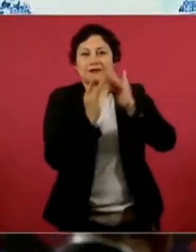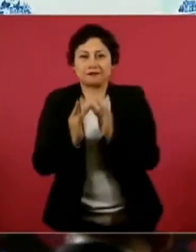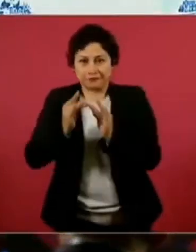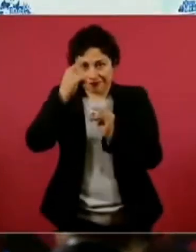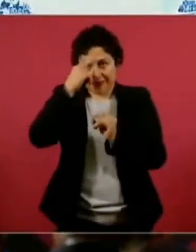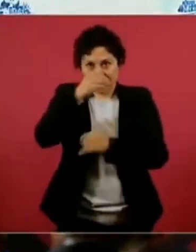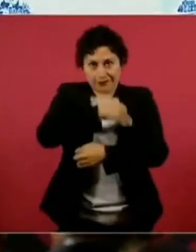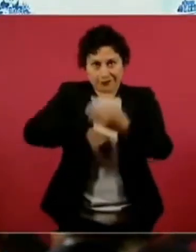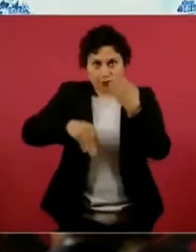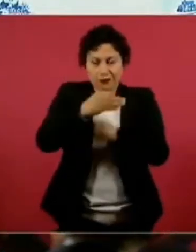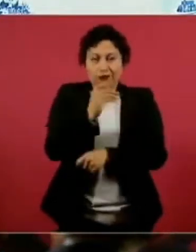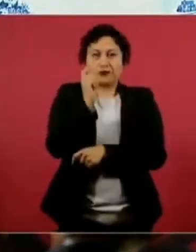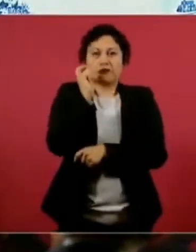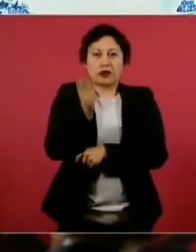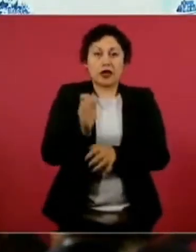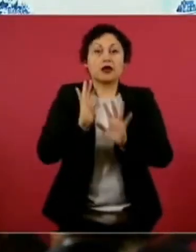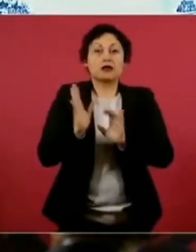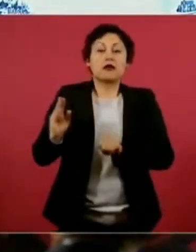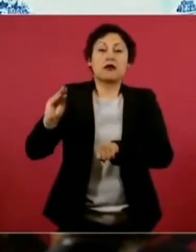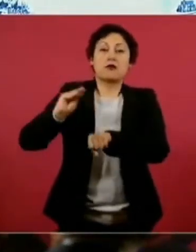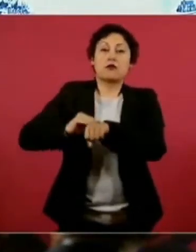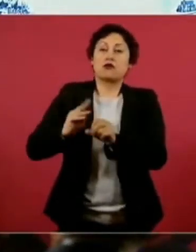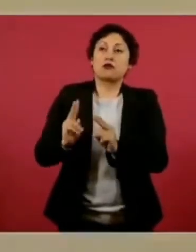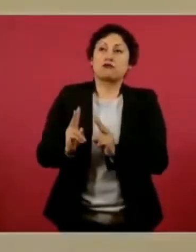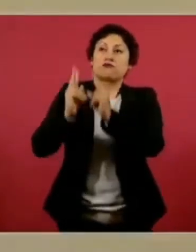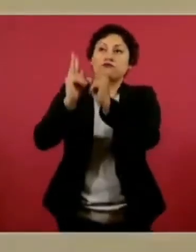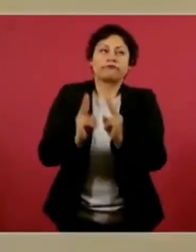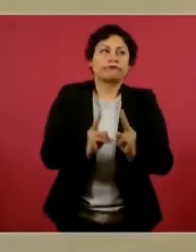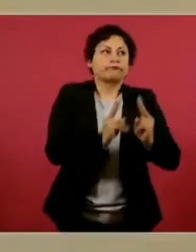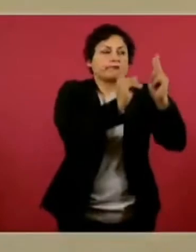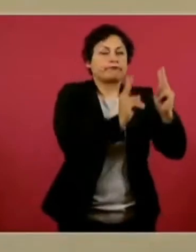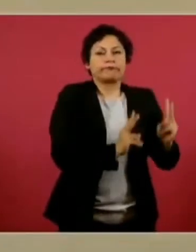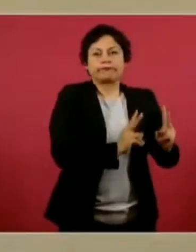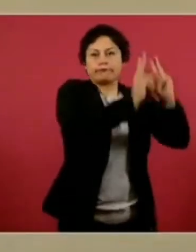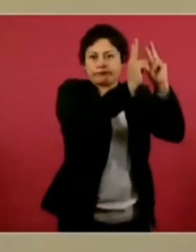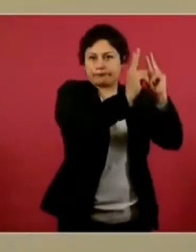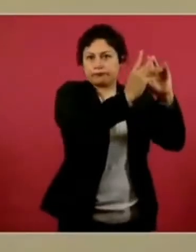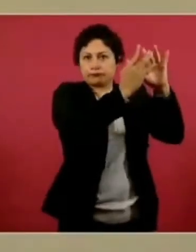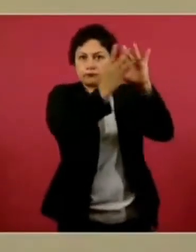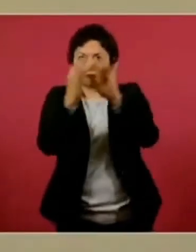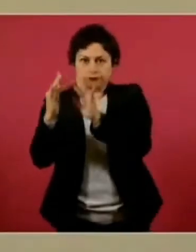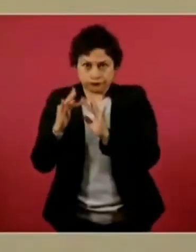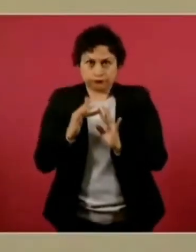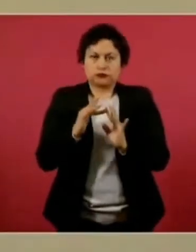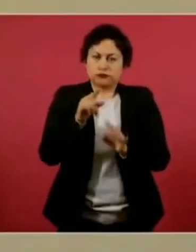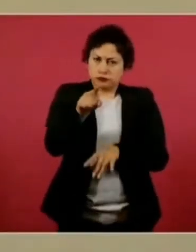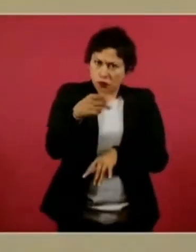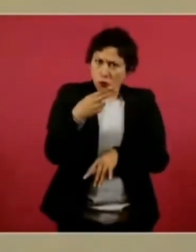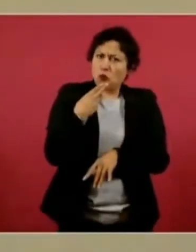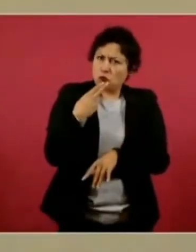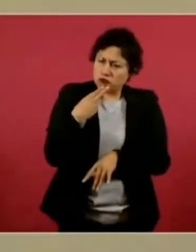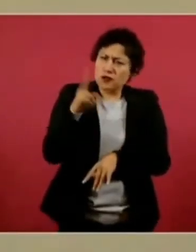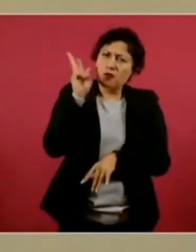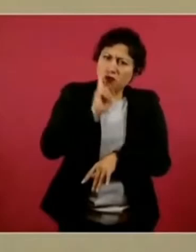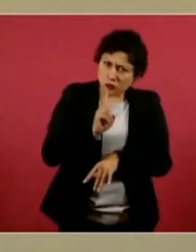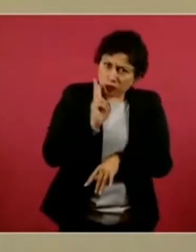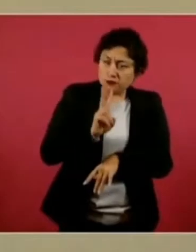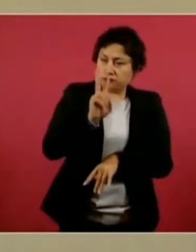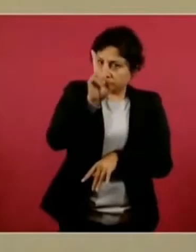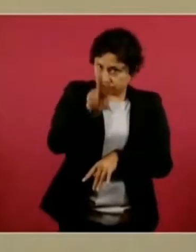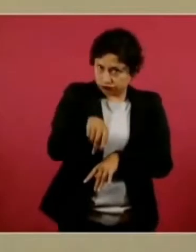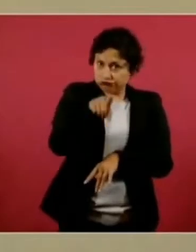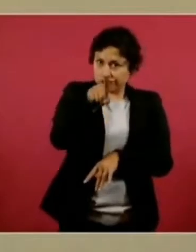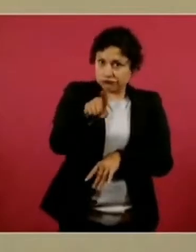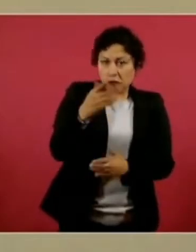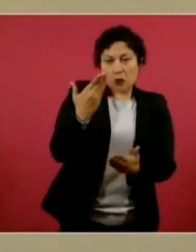torres en las comunidades más distantes, funciona bien, úsenlo donde se muevan ustedes, van a ver la ventaja competitiva que tiene,